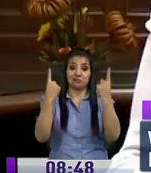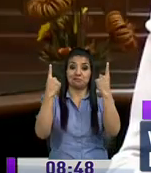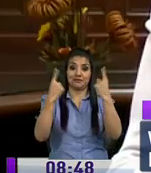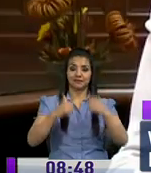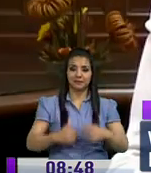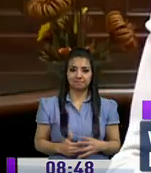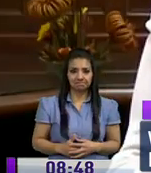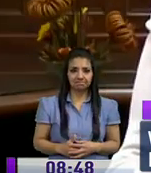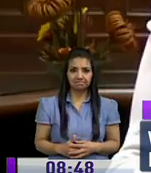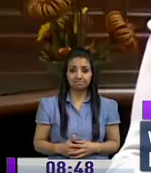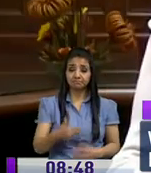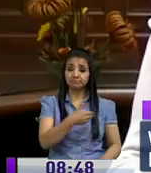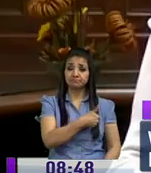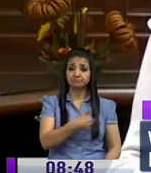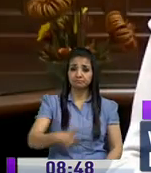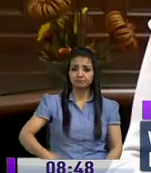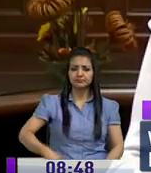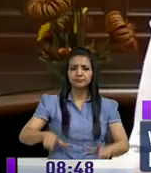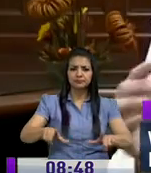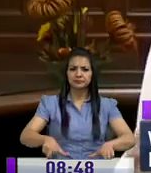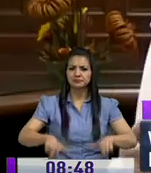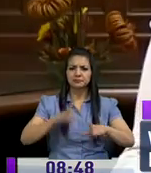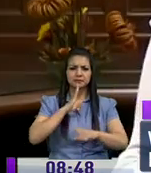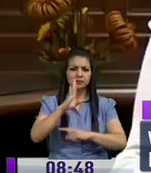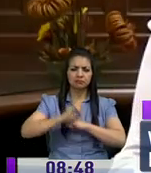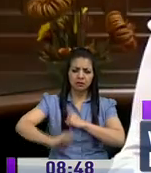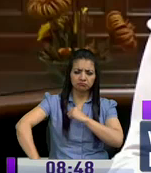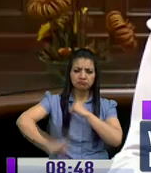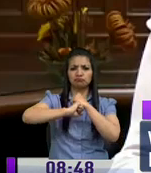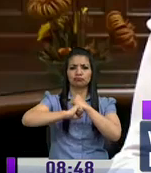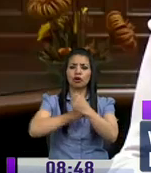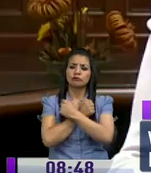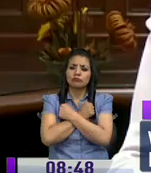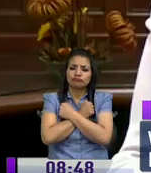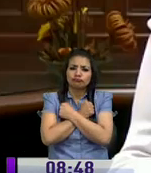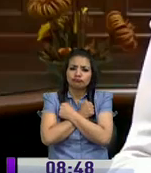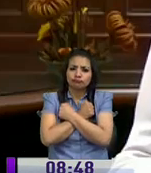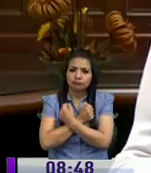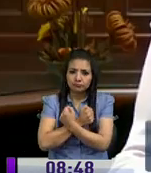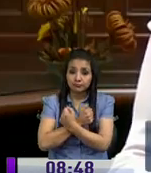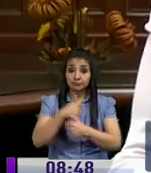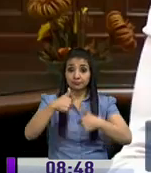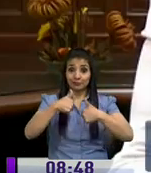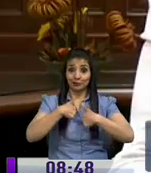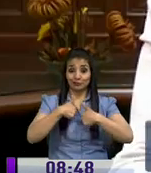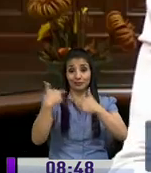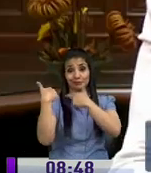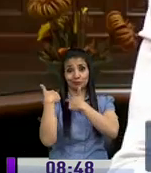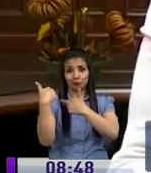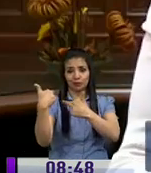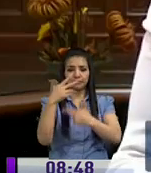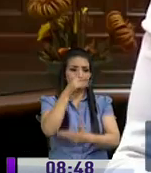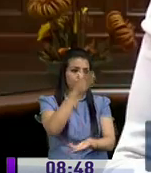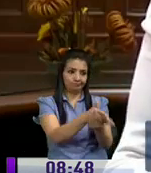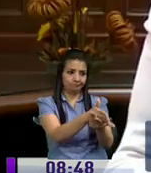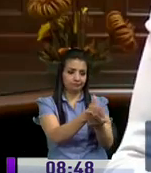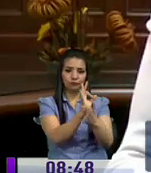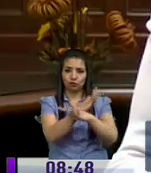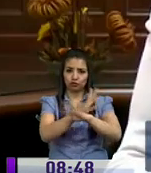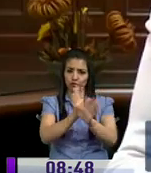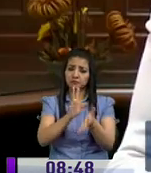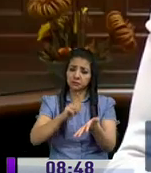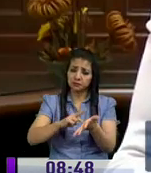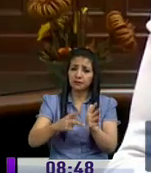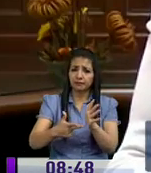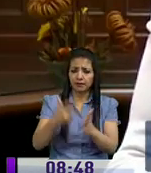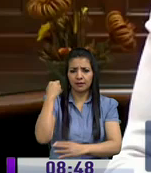de la República me ha reiterado su cariño y entiendo que liberarme de las funciones busca garantizar mi legítimo